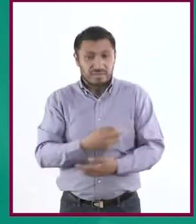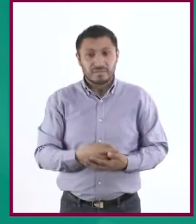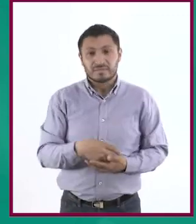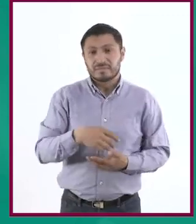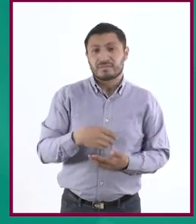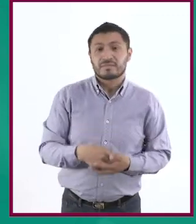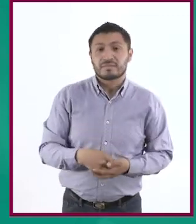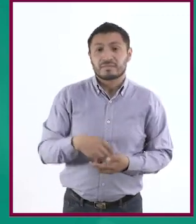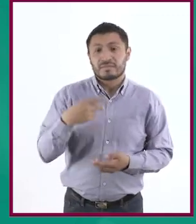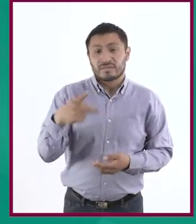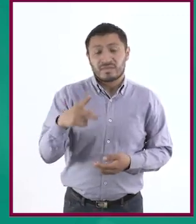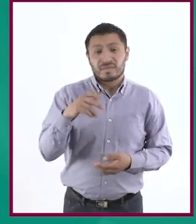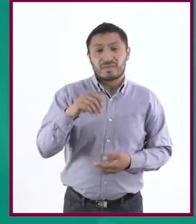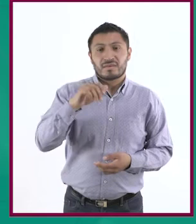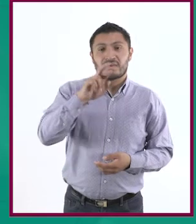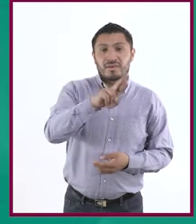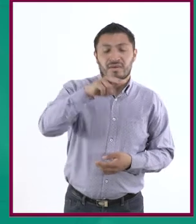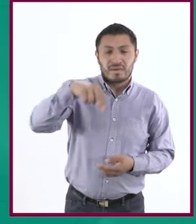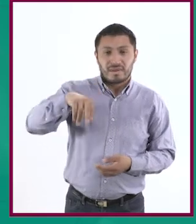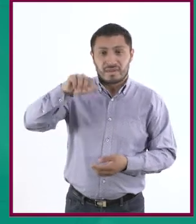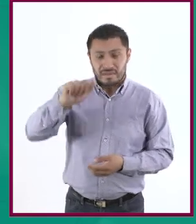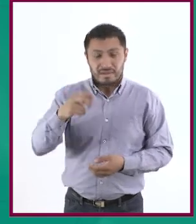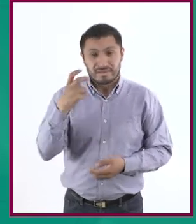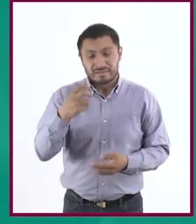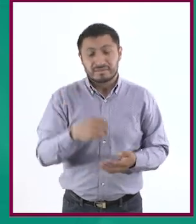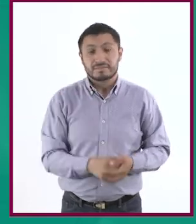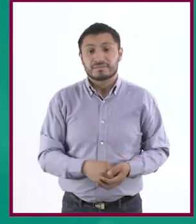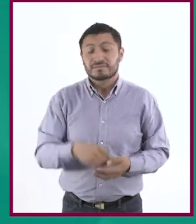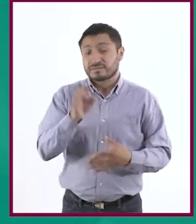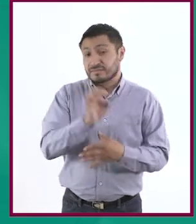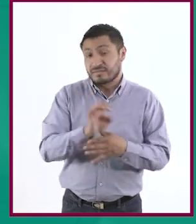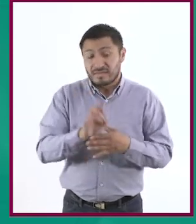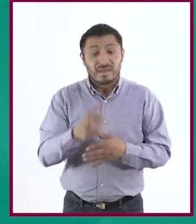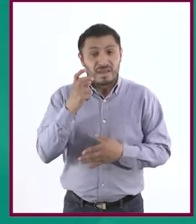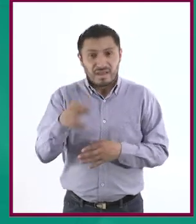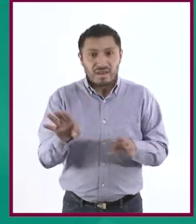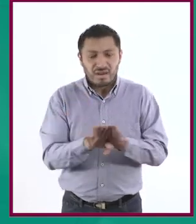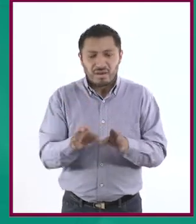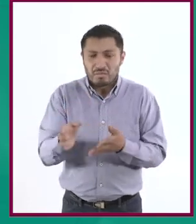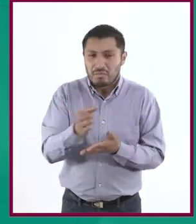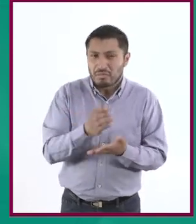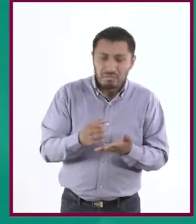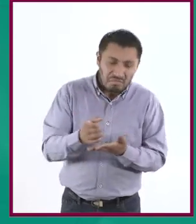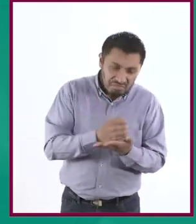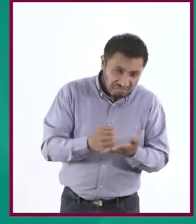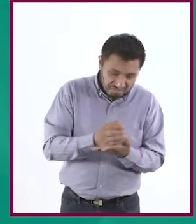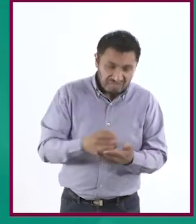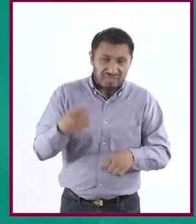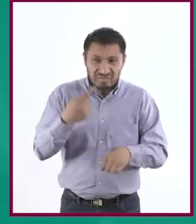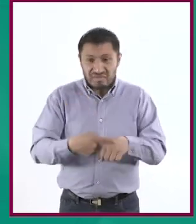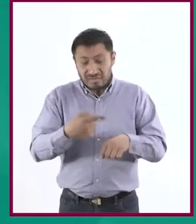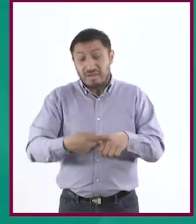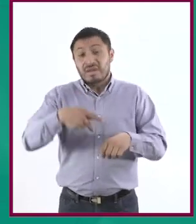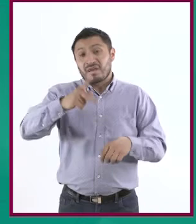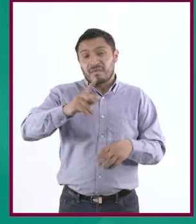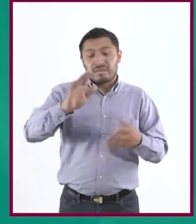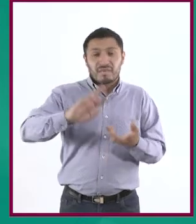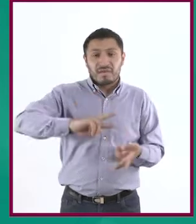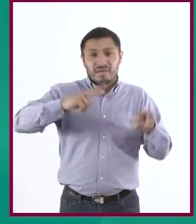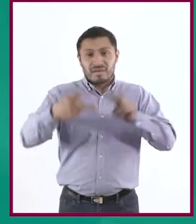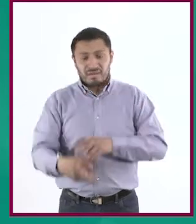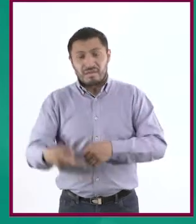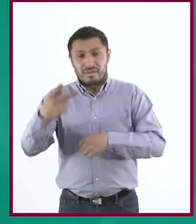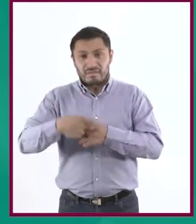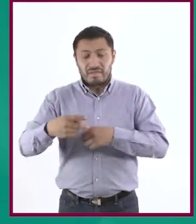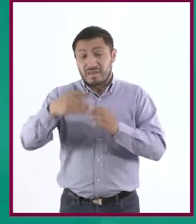su RNA, el RNA mensajero. Entonces ahí, como cura enfermedades por una parte, pero por otra, como hay menos riesgos